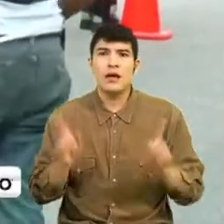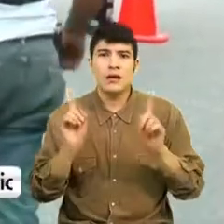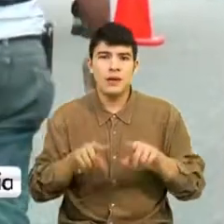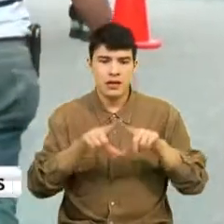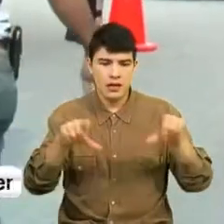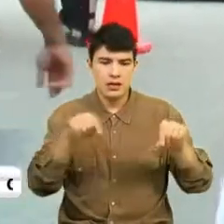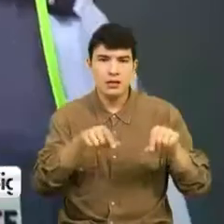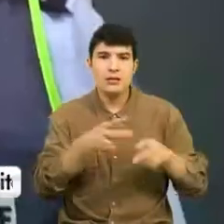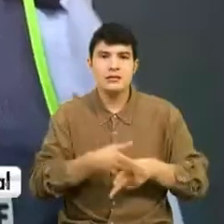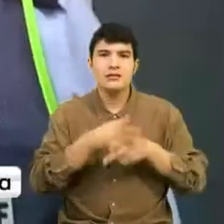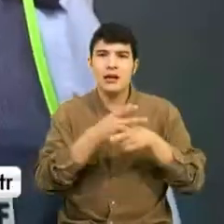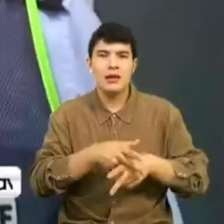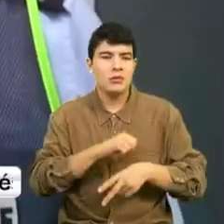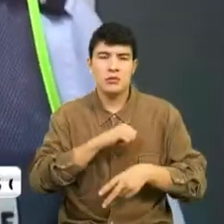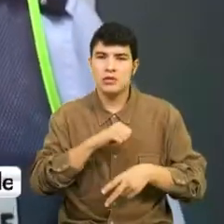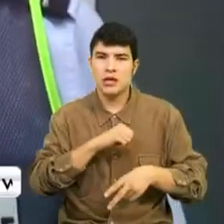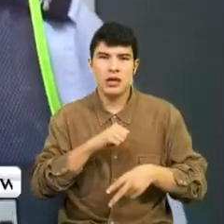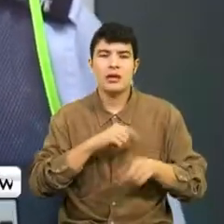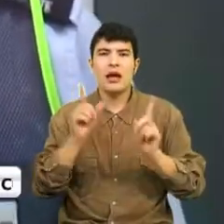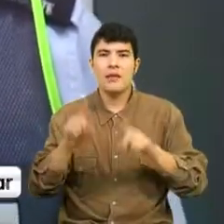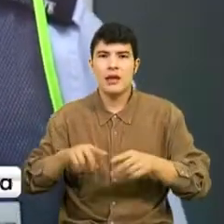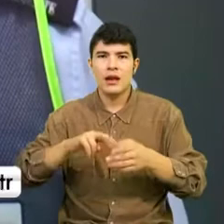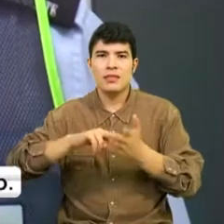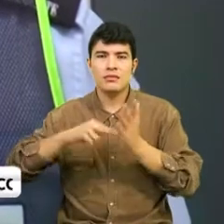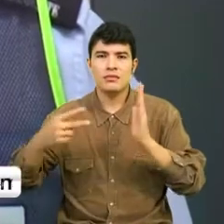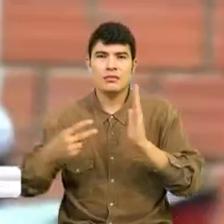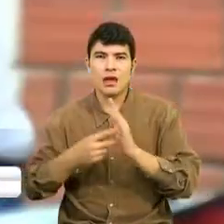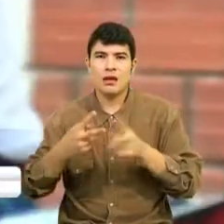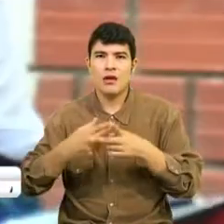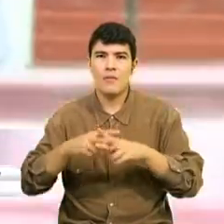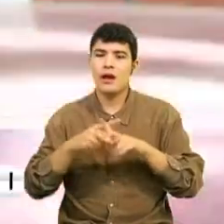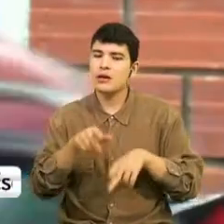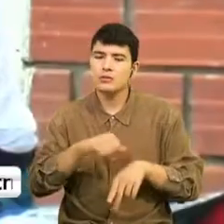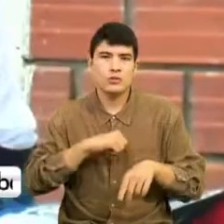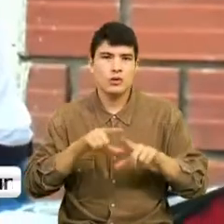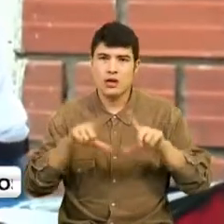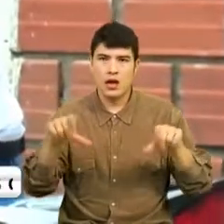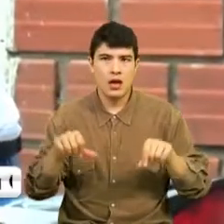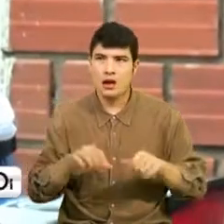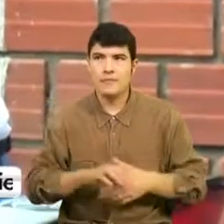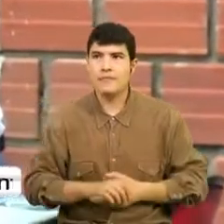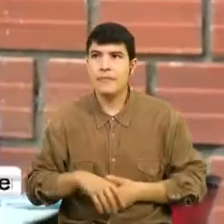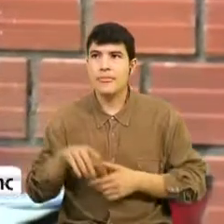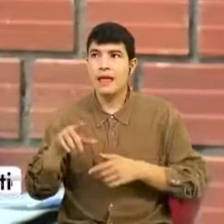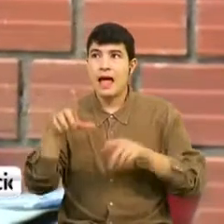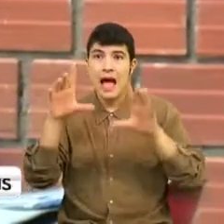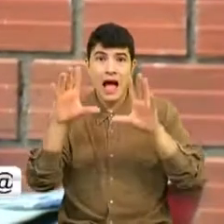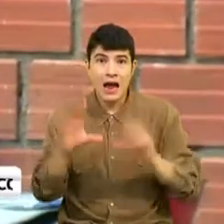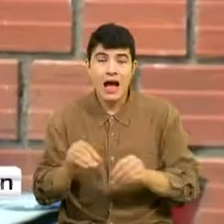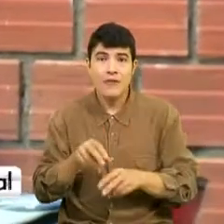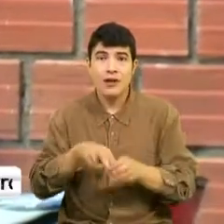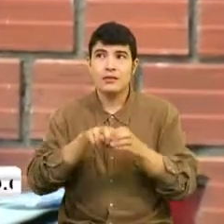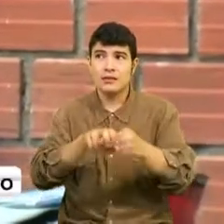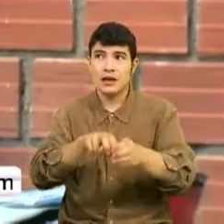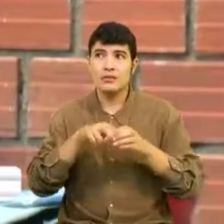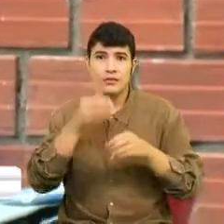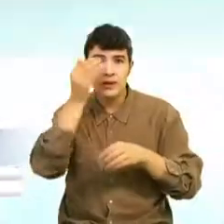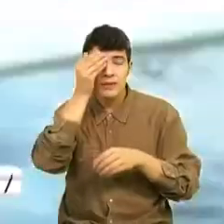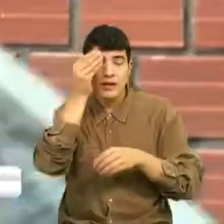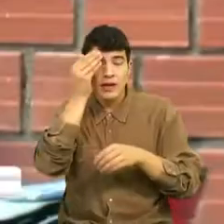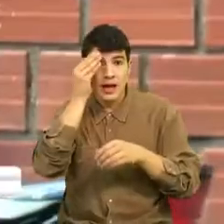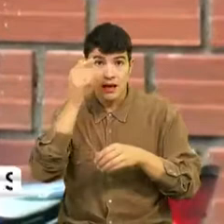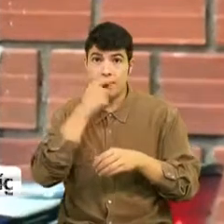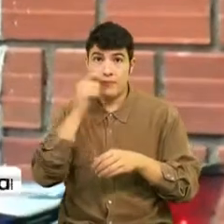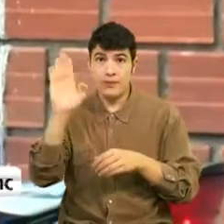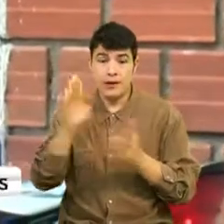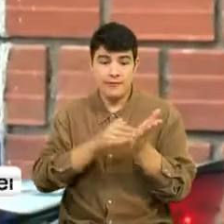vigente. También por el técnico mecánico, que no lo tiene vigente. Para acabar con el transporte informal, la Policía de Tránsito de Florida